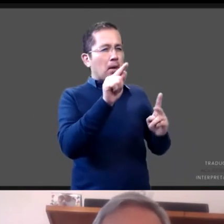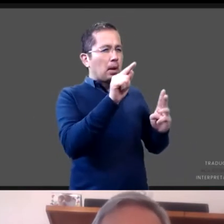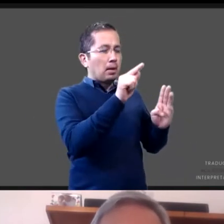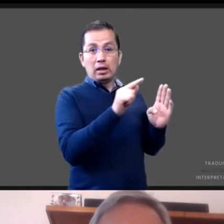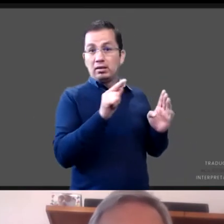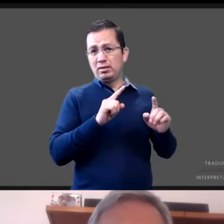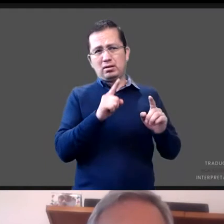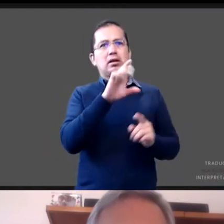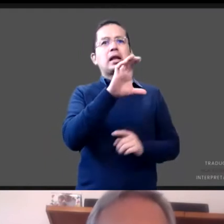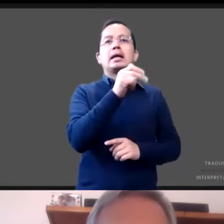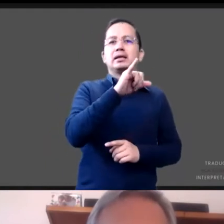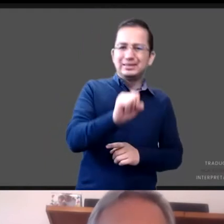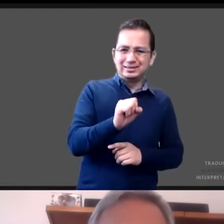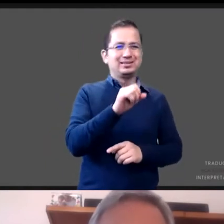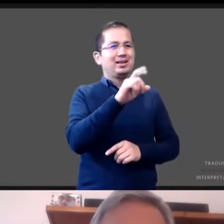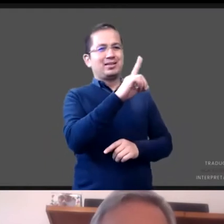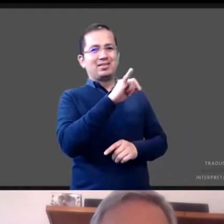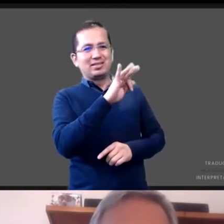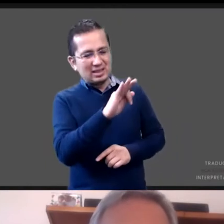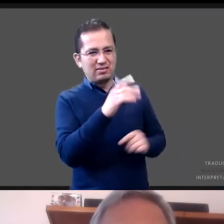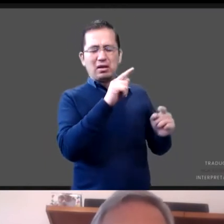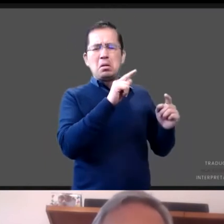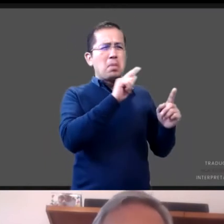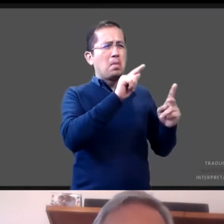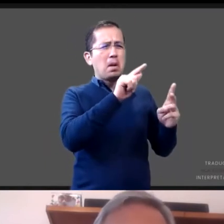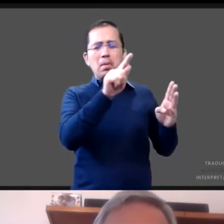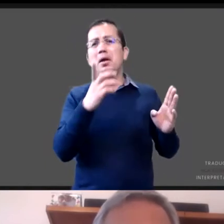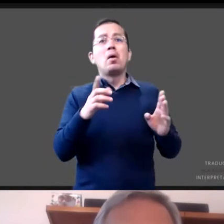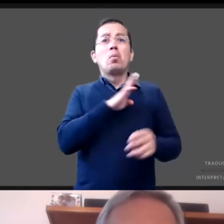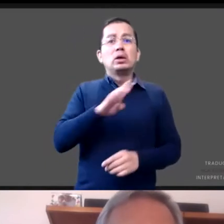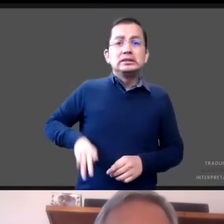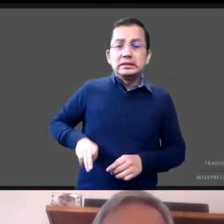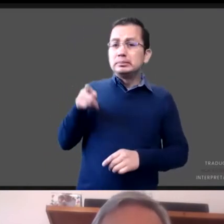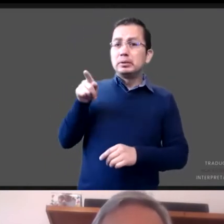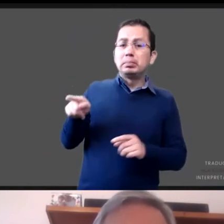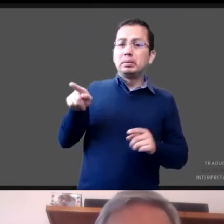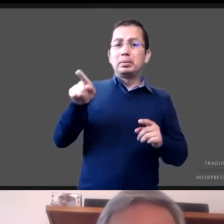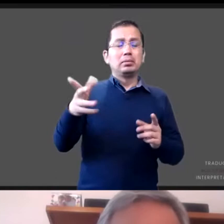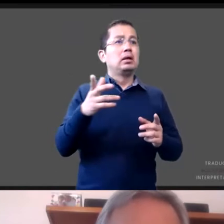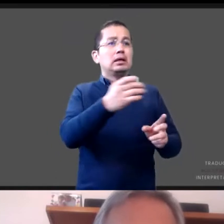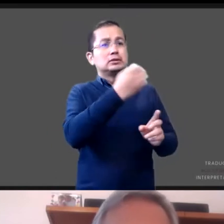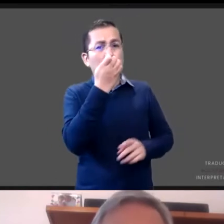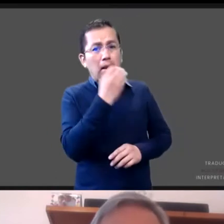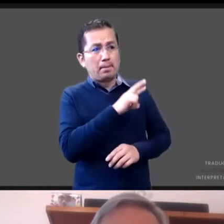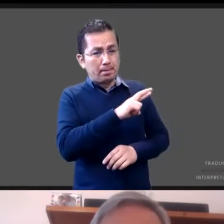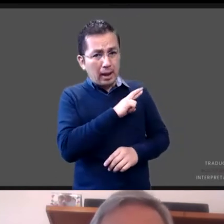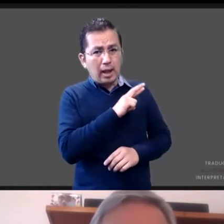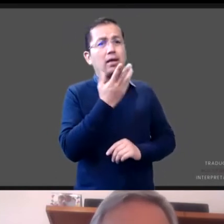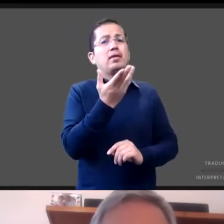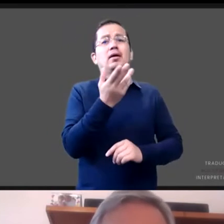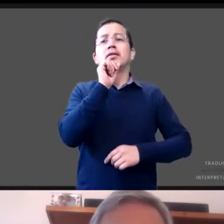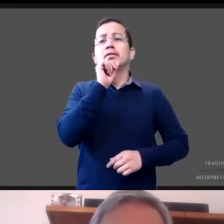los DIFs y los servicios que prestan los municipios, la educación privada, lo que tienen